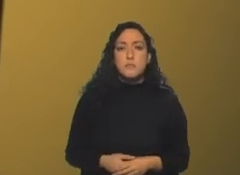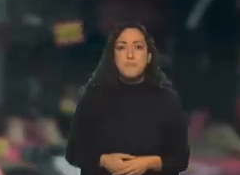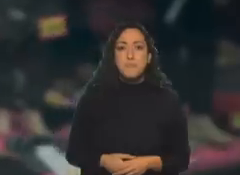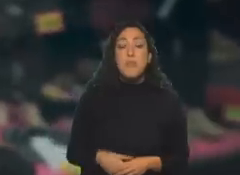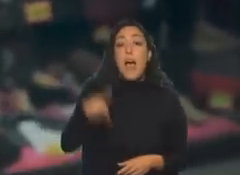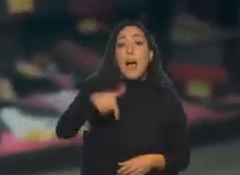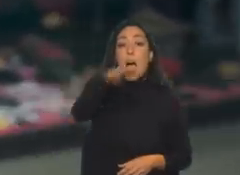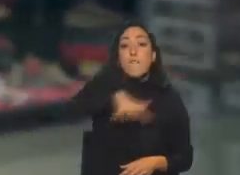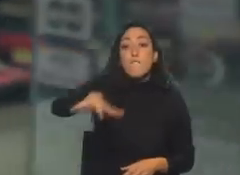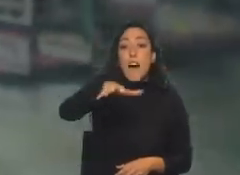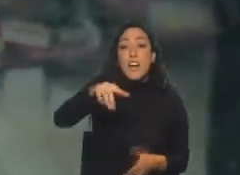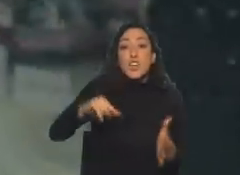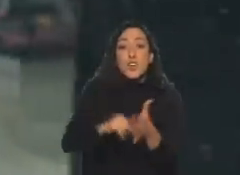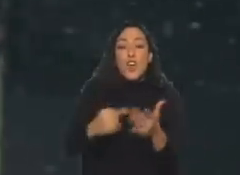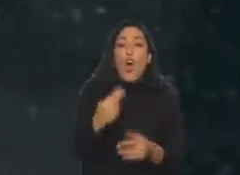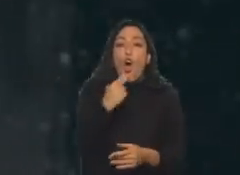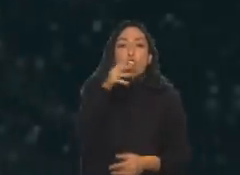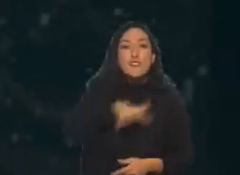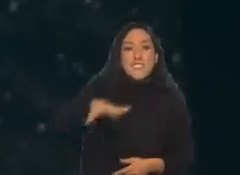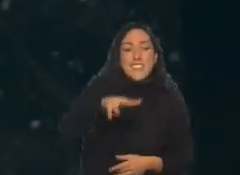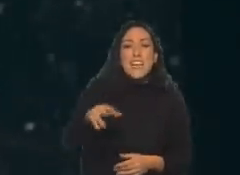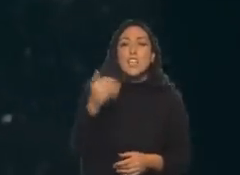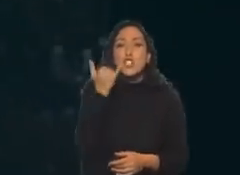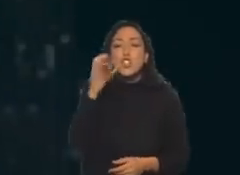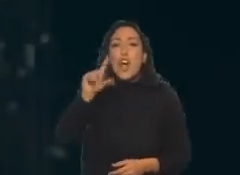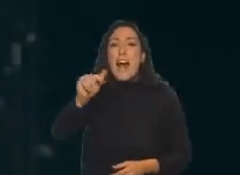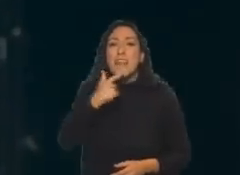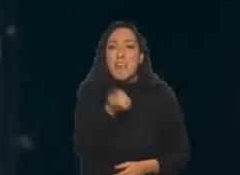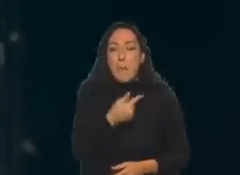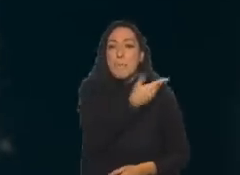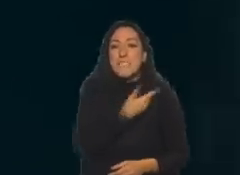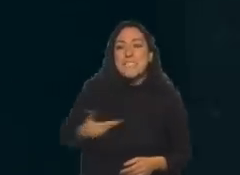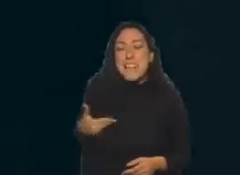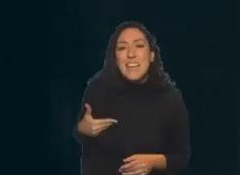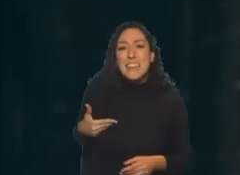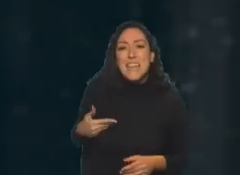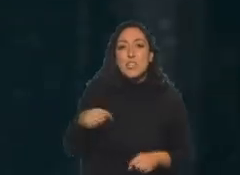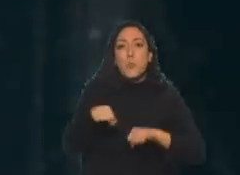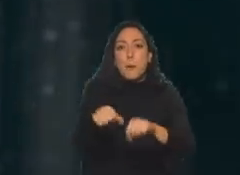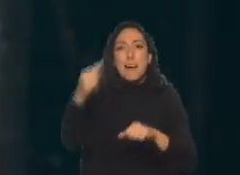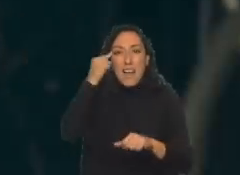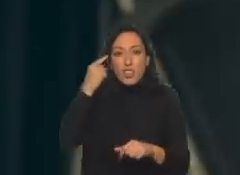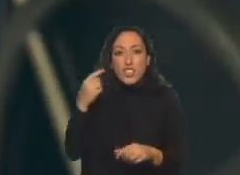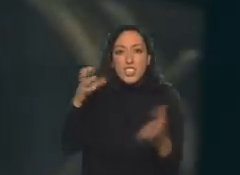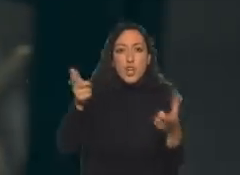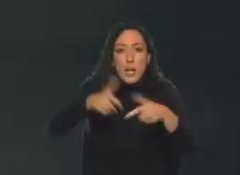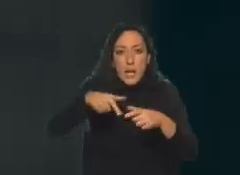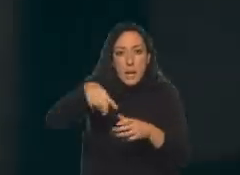Estamos en el barrio porteño de Once. Vamos a entrevistar a Yolanda Durán, que es la presidenta de la Cámara de Supermercados Chinos de la Argentina.